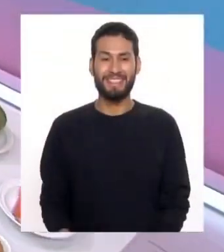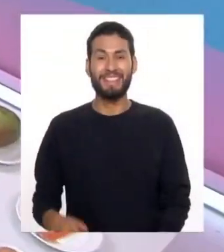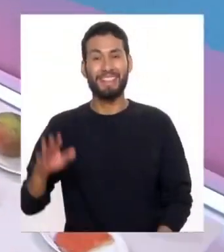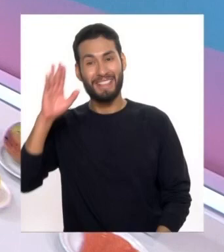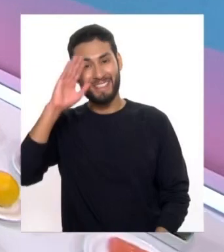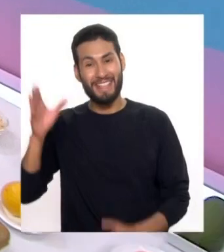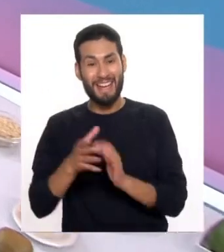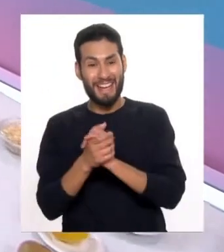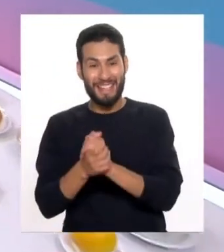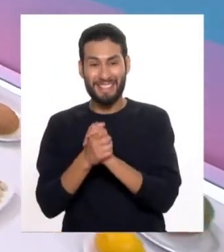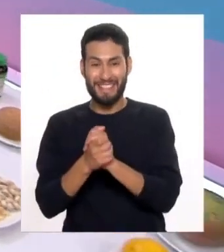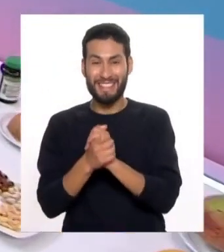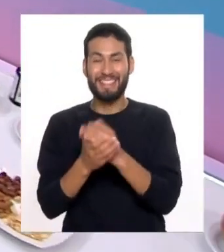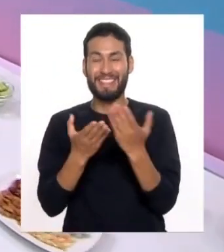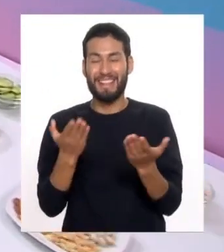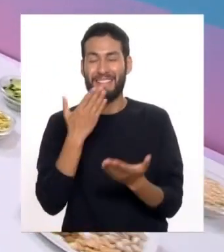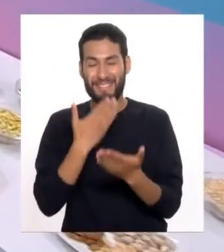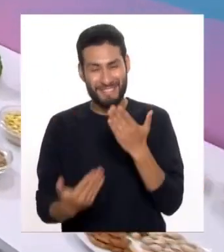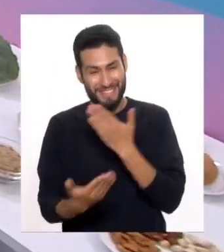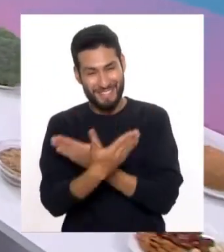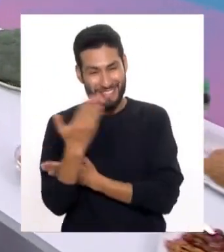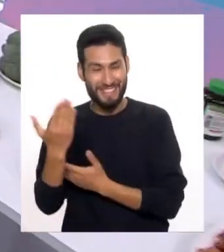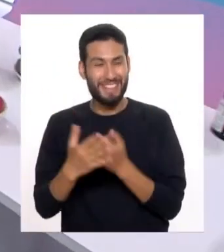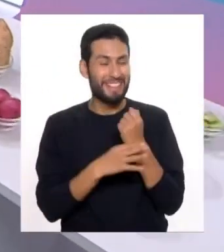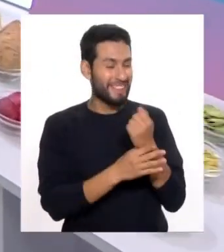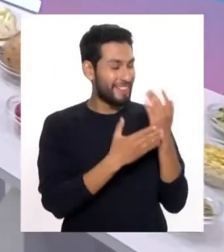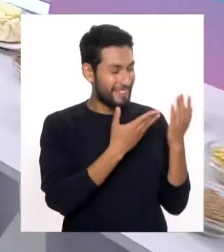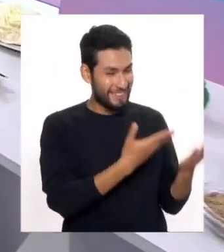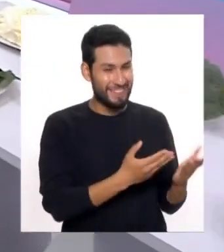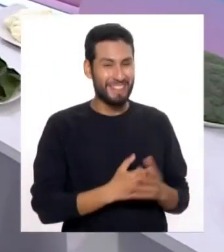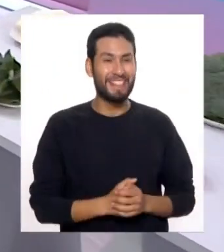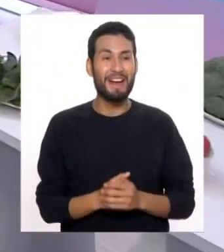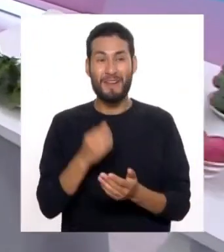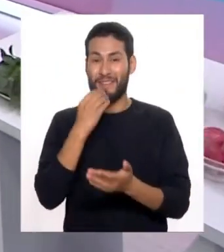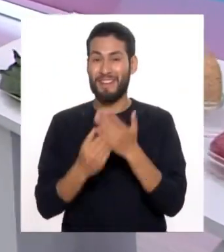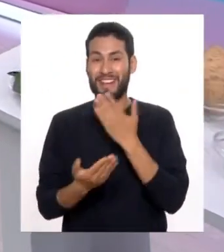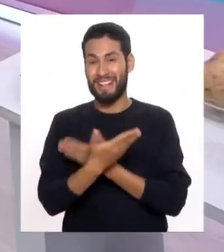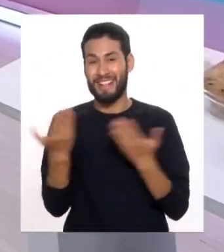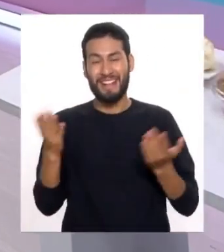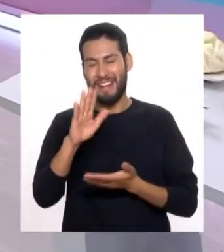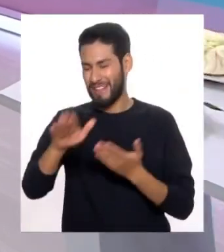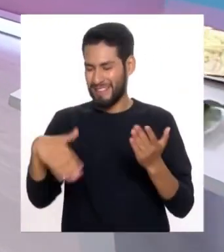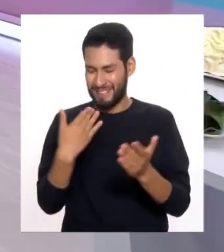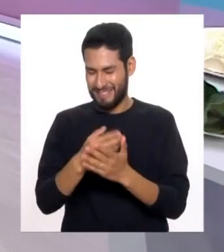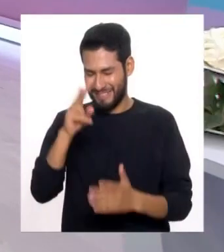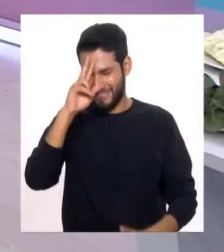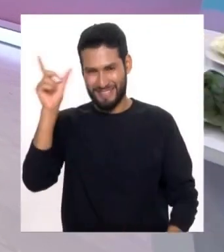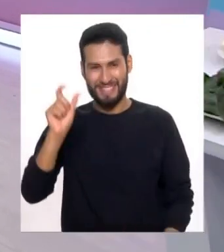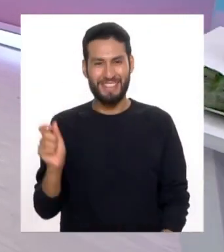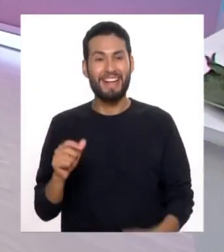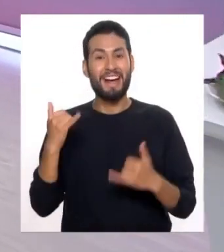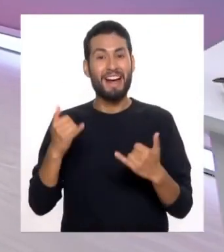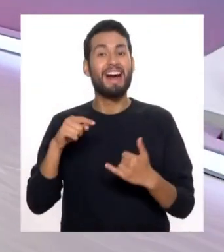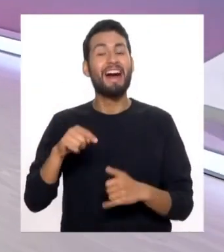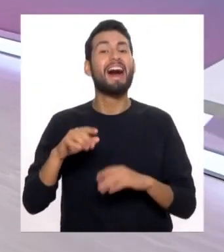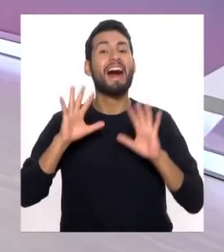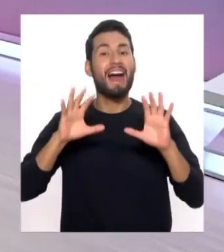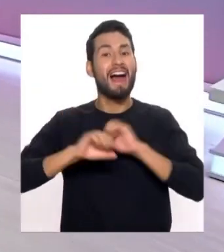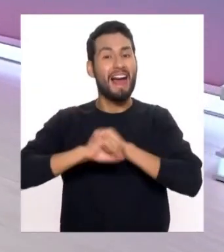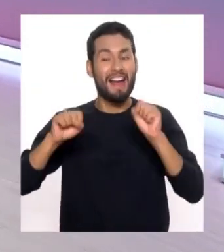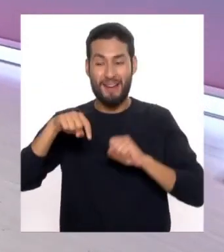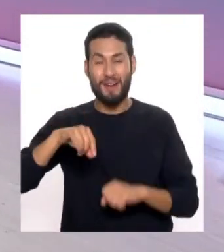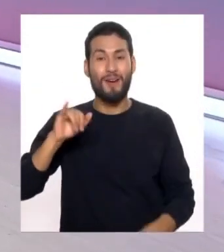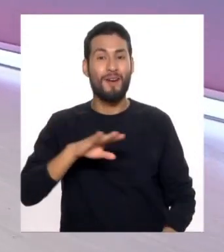tal, queridos amigos? Muy buenos días, doctora Rosana Cáceres. Buenos días a todo el Perú. Ya son las 10 de la mañana, hoy día es